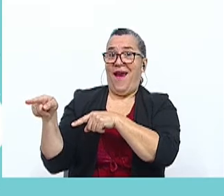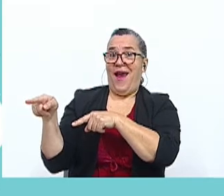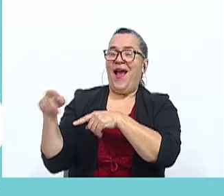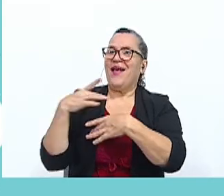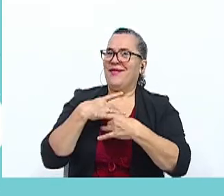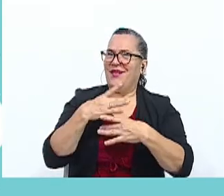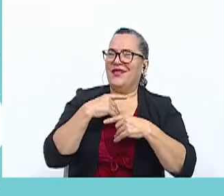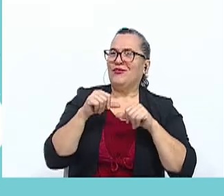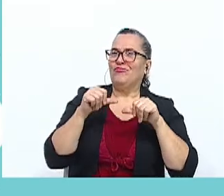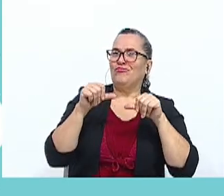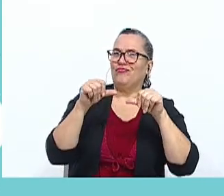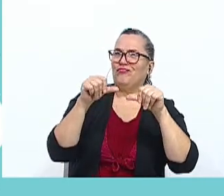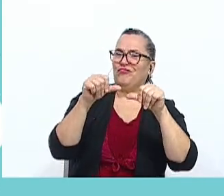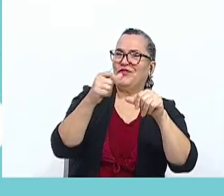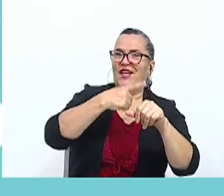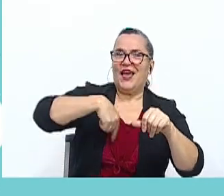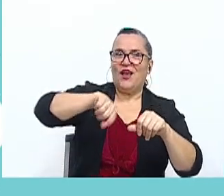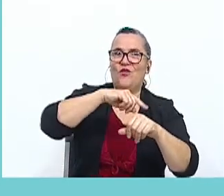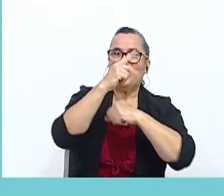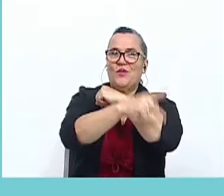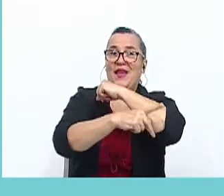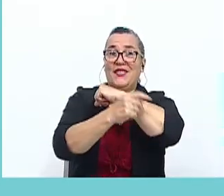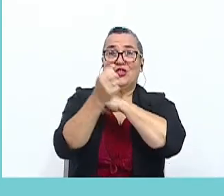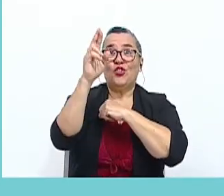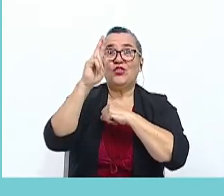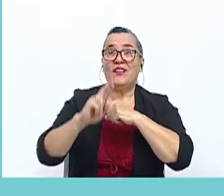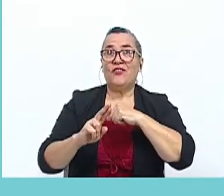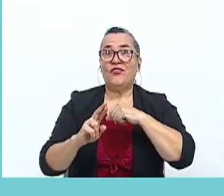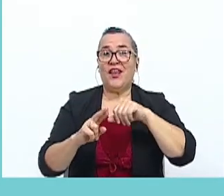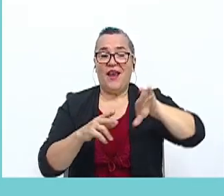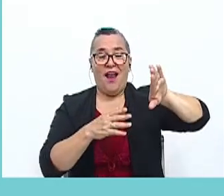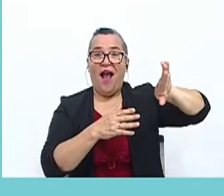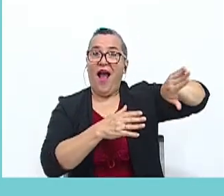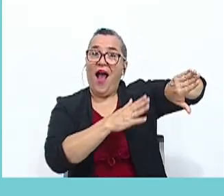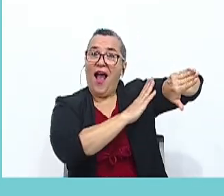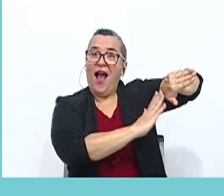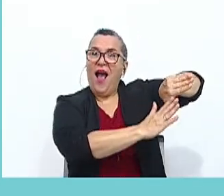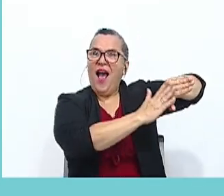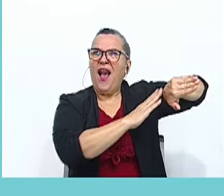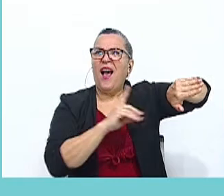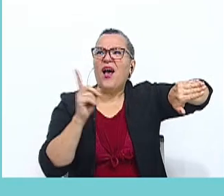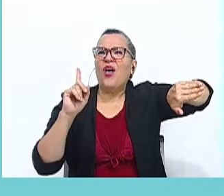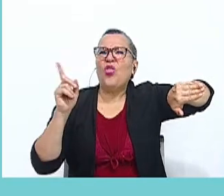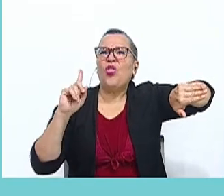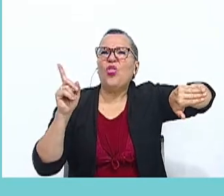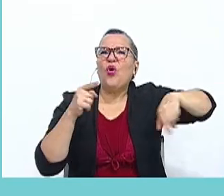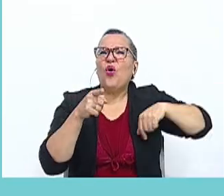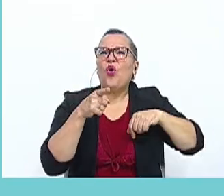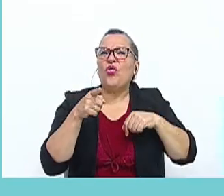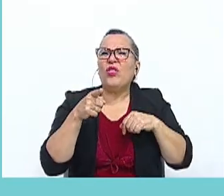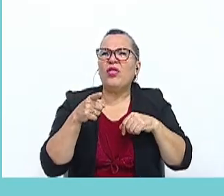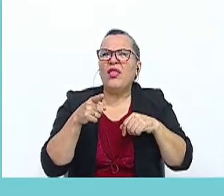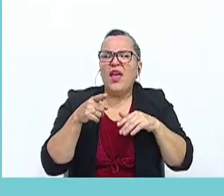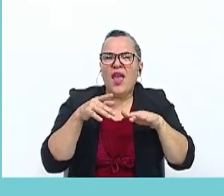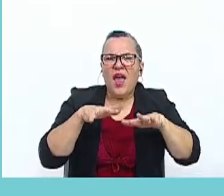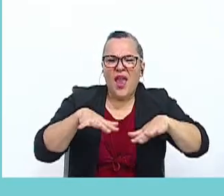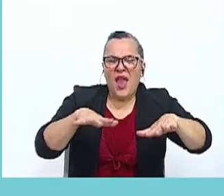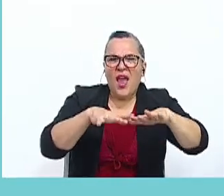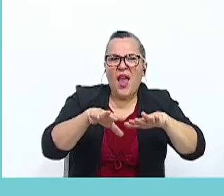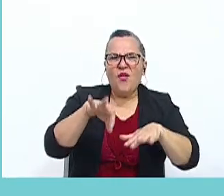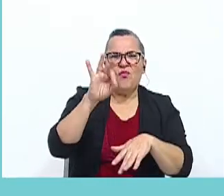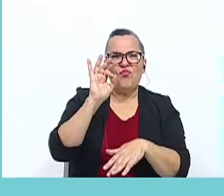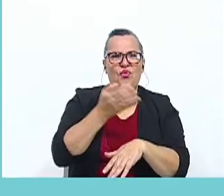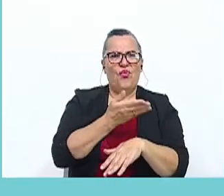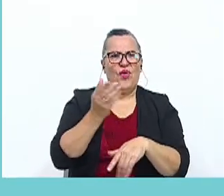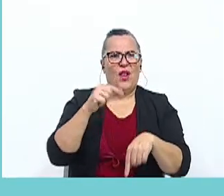a continuar ahora en nuestro país. ¿Han escuchado ustedes hablar dónde se encuentran esos yacimientos de